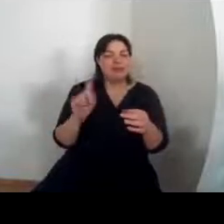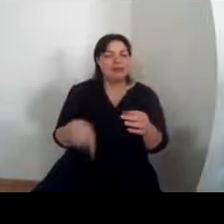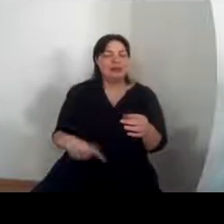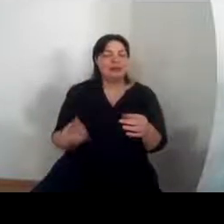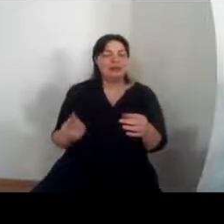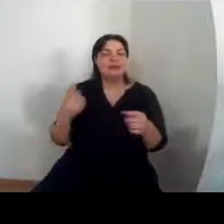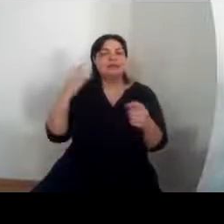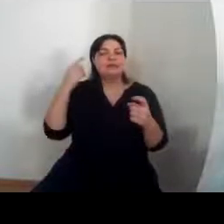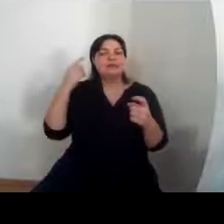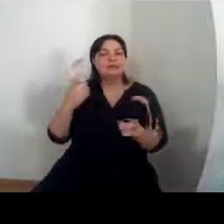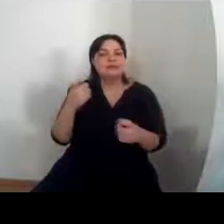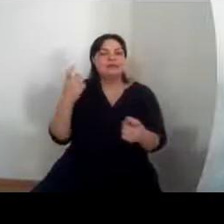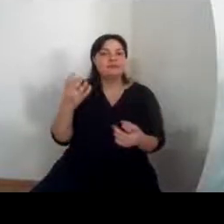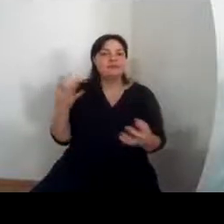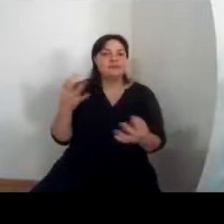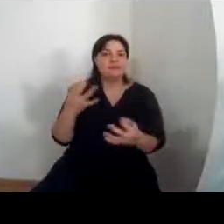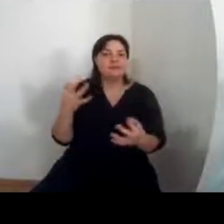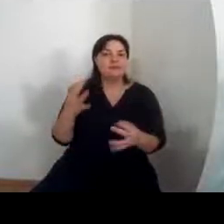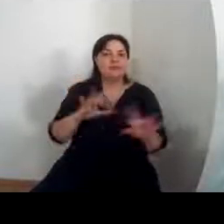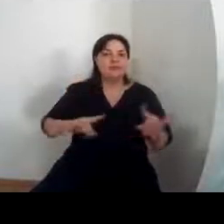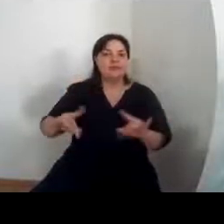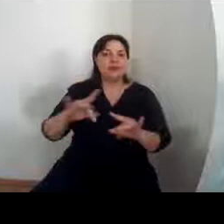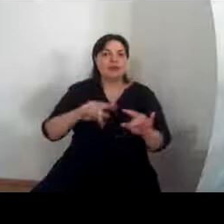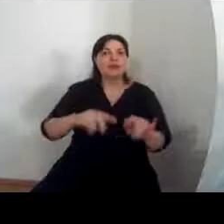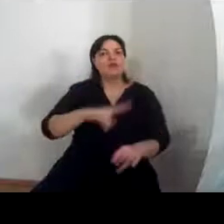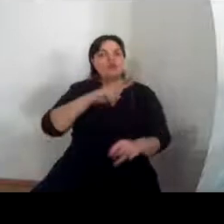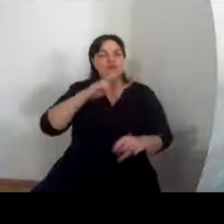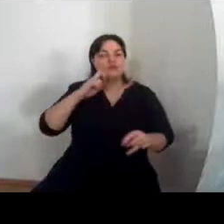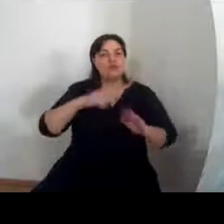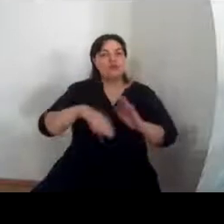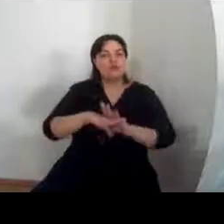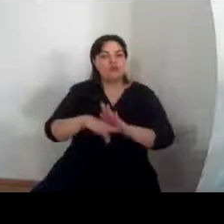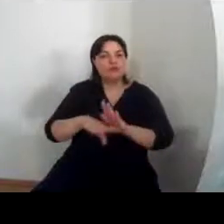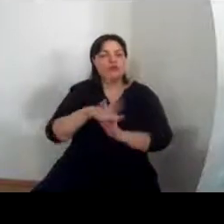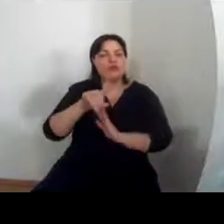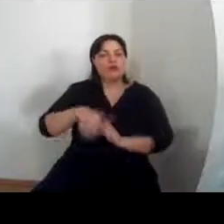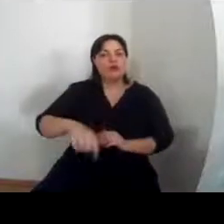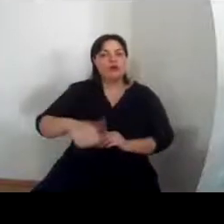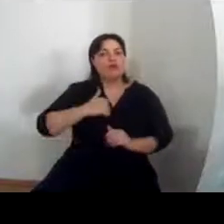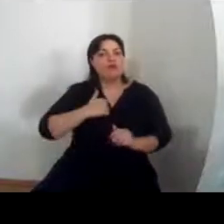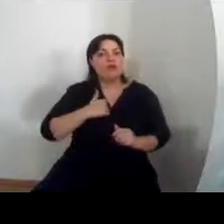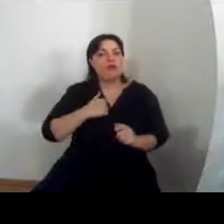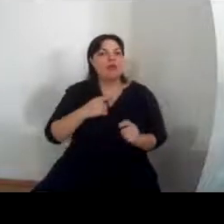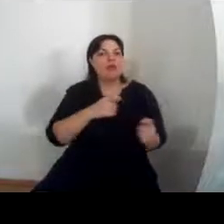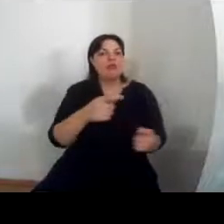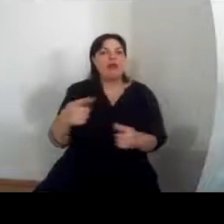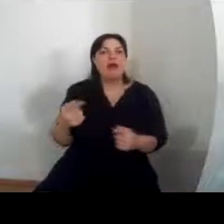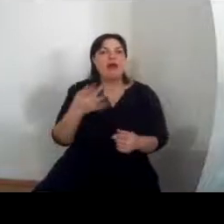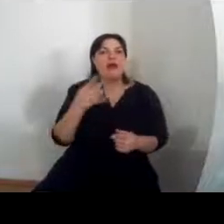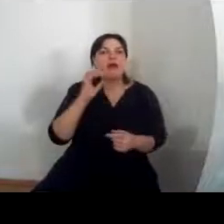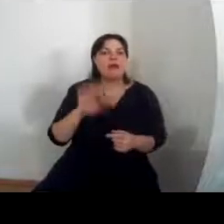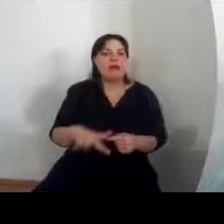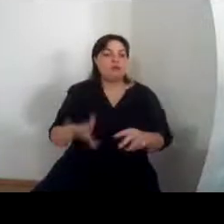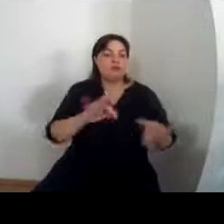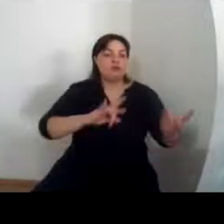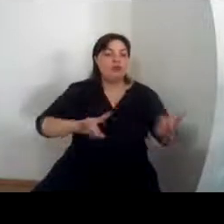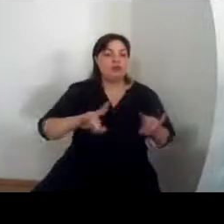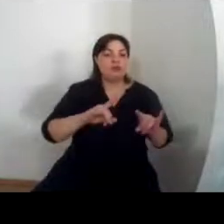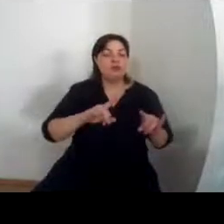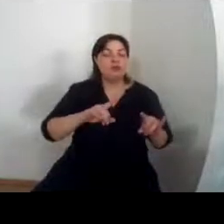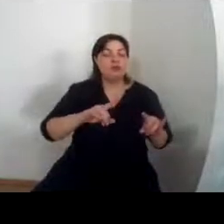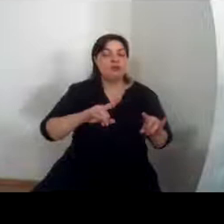seguir manteniendo los territorios y de poder dar oportunidad a quienes en esos territorios